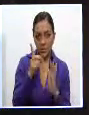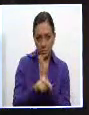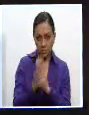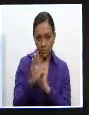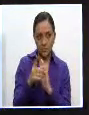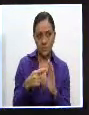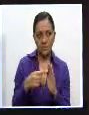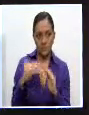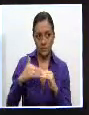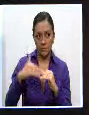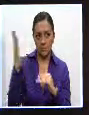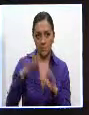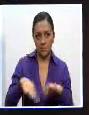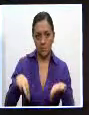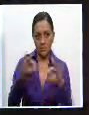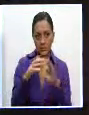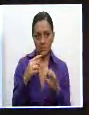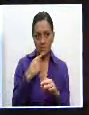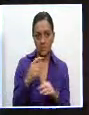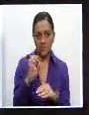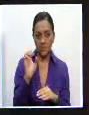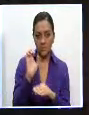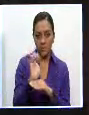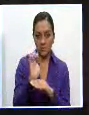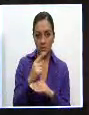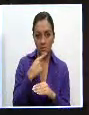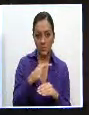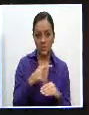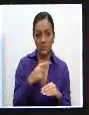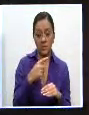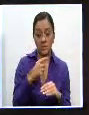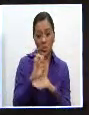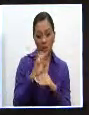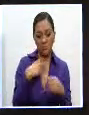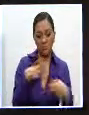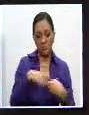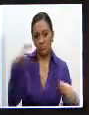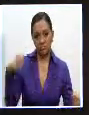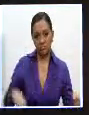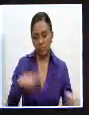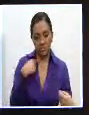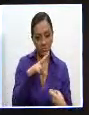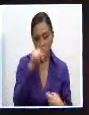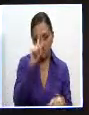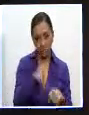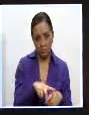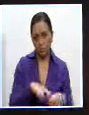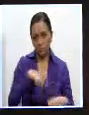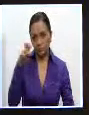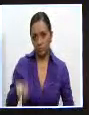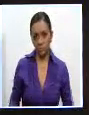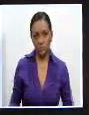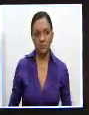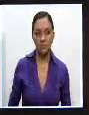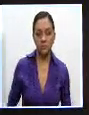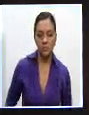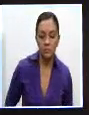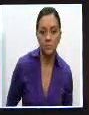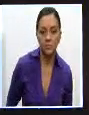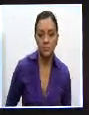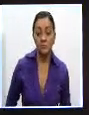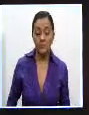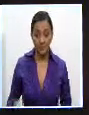extremadamente importante O sea que Ecuador se sale de un tratado no entra Pero además tenemos otra facultad que nos da la ley